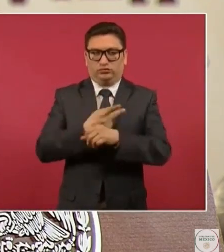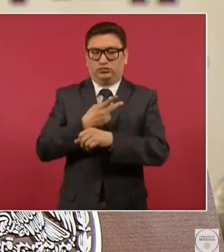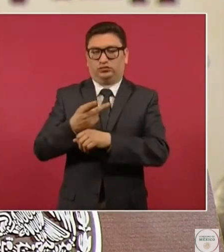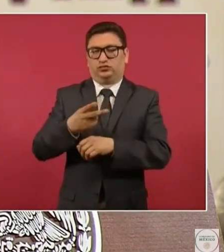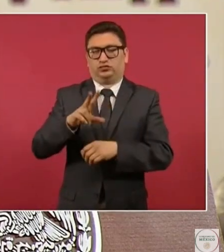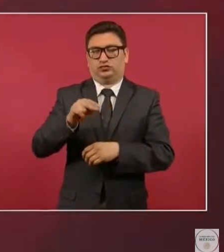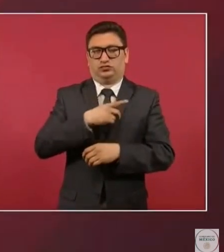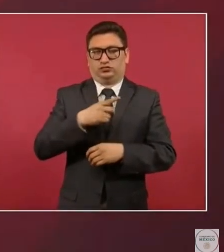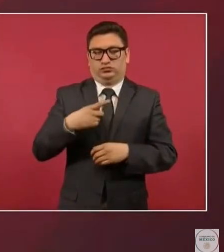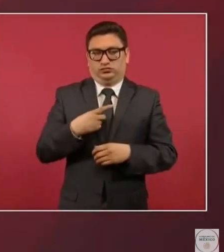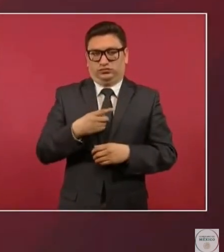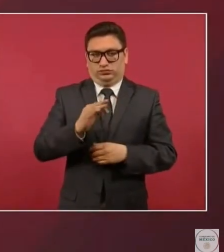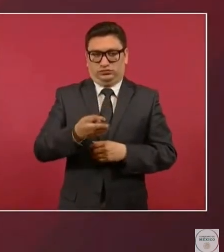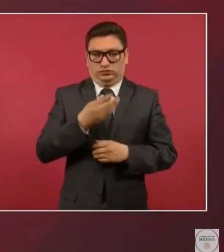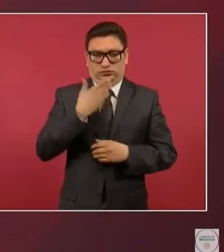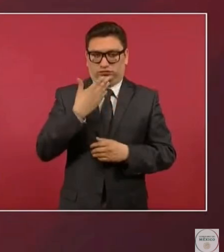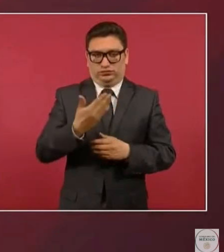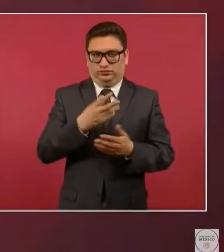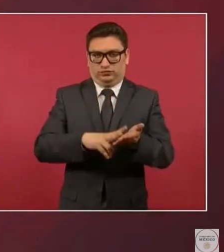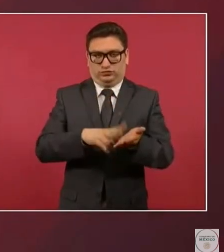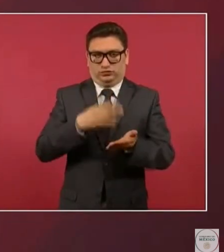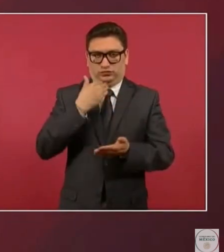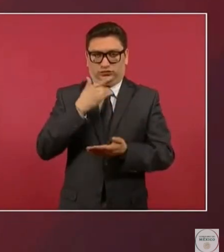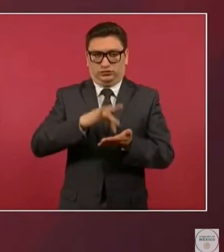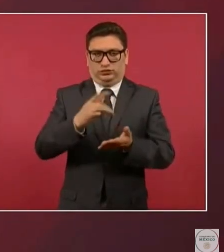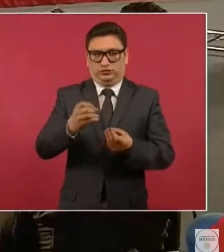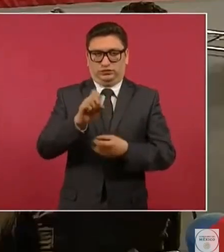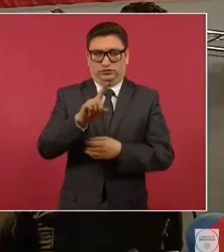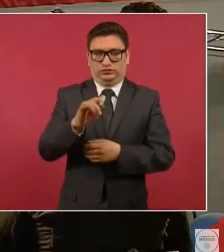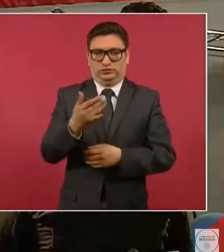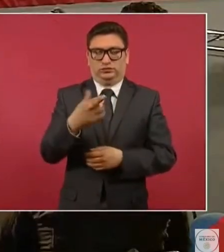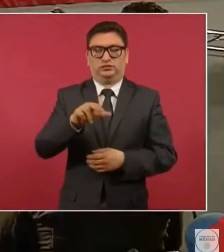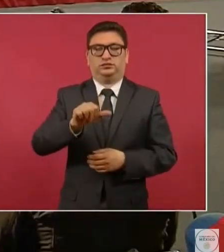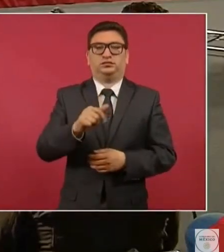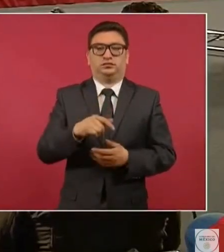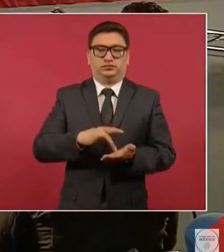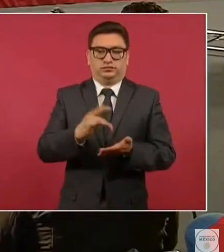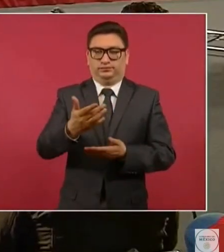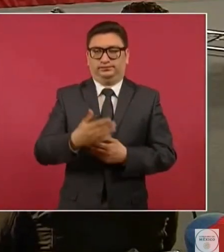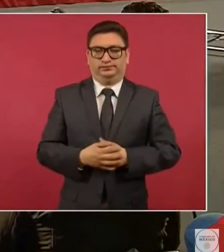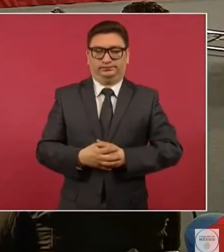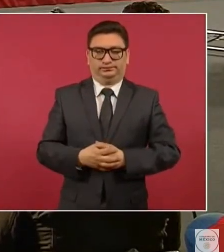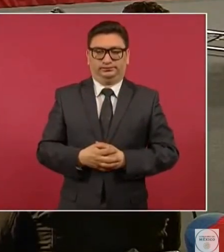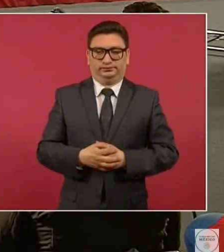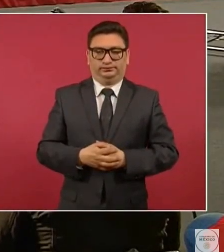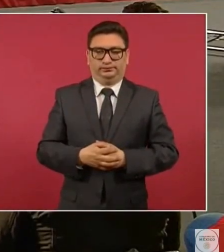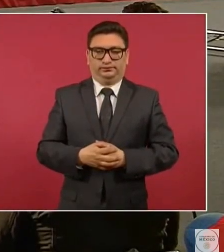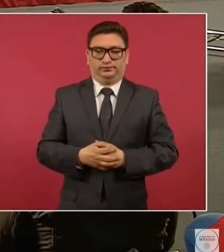no viables, no aptos por eso. Muchas gracias, Sandra. Gracias a todos. Con permiso.